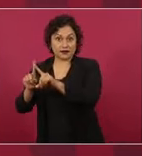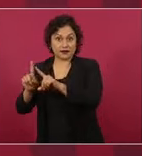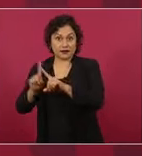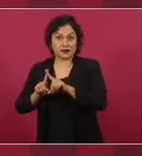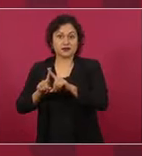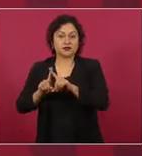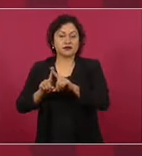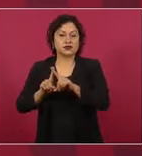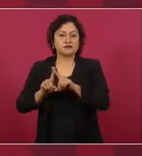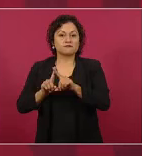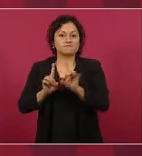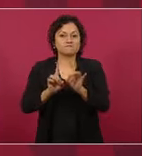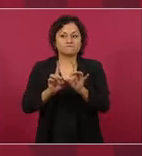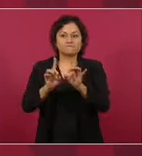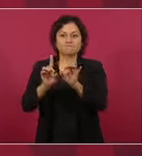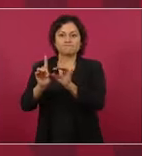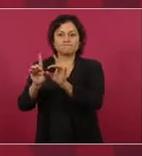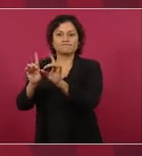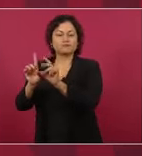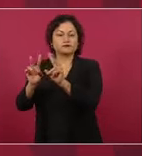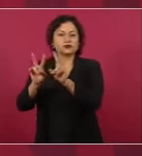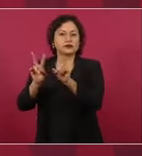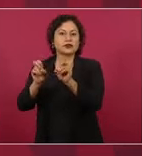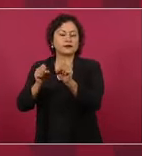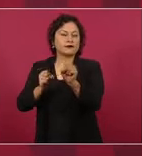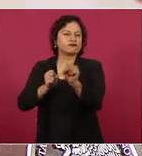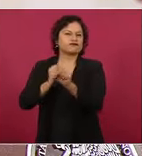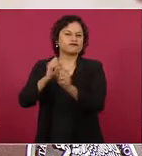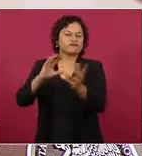por violencia